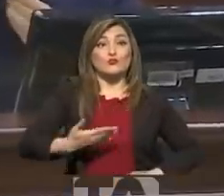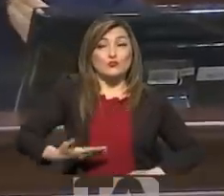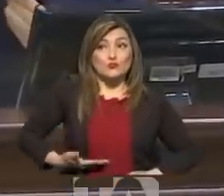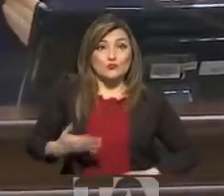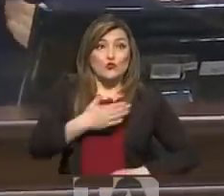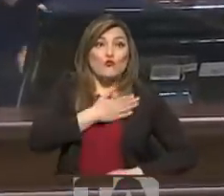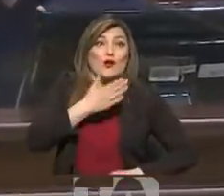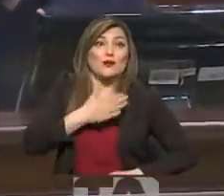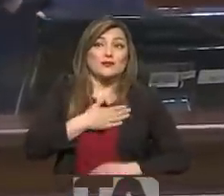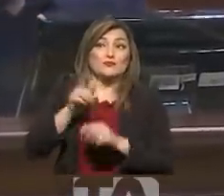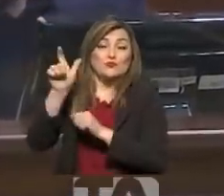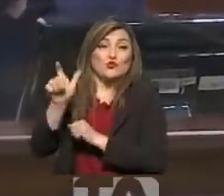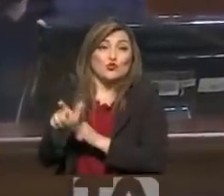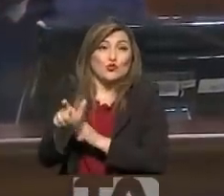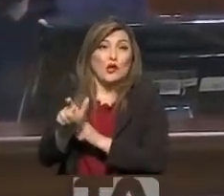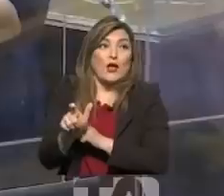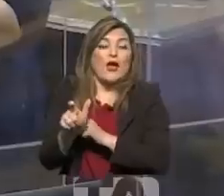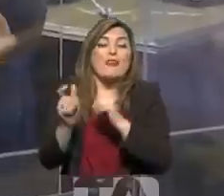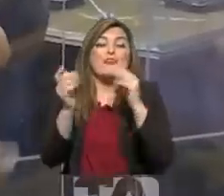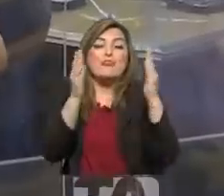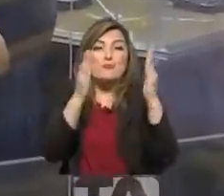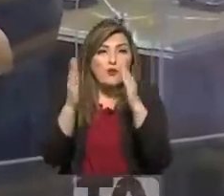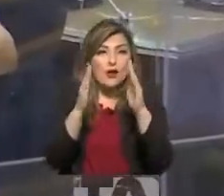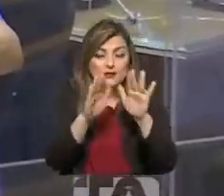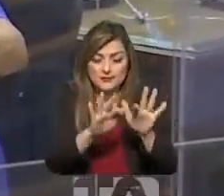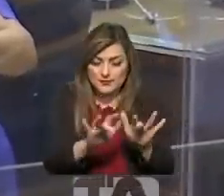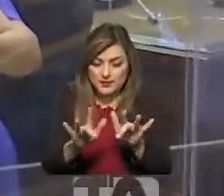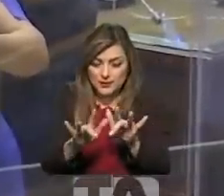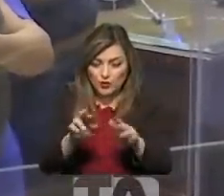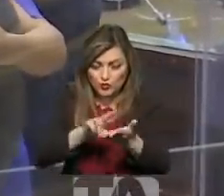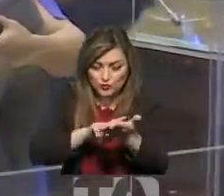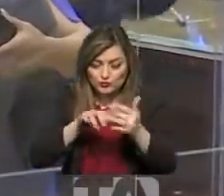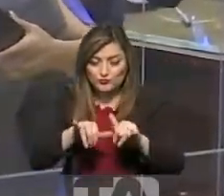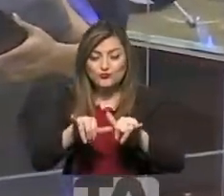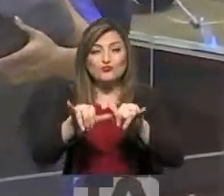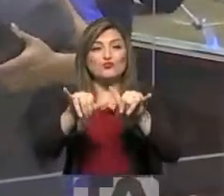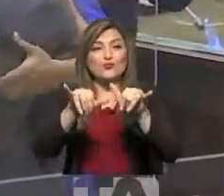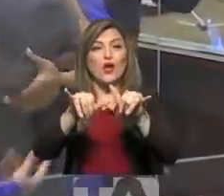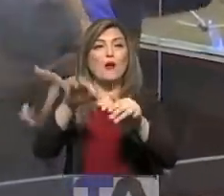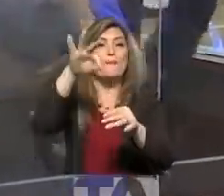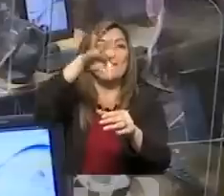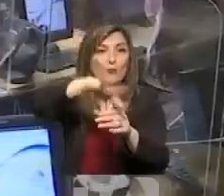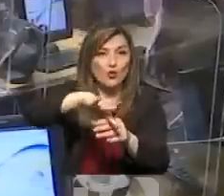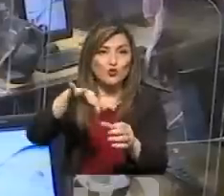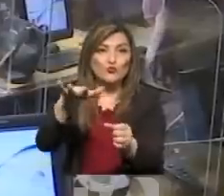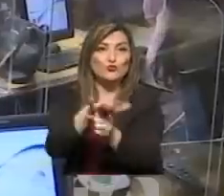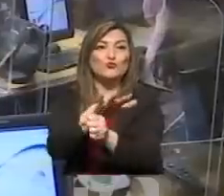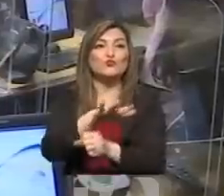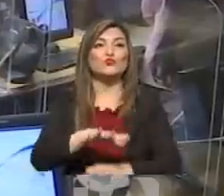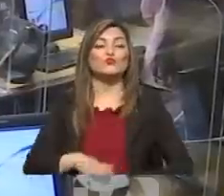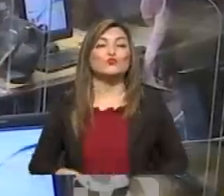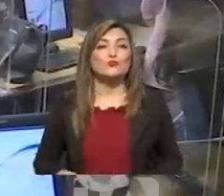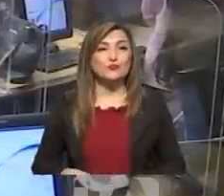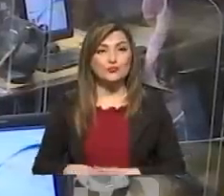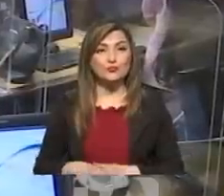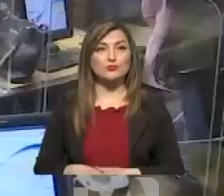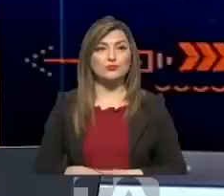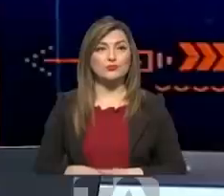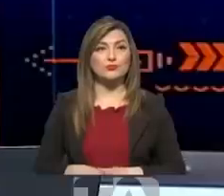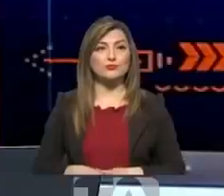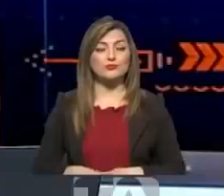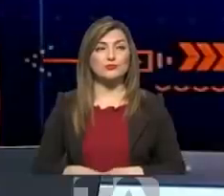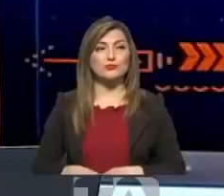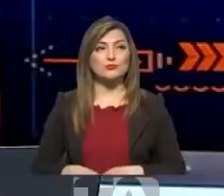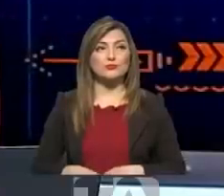tanto, se nombró un secretario temporal para llevar adelante las sesiones hasta que hayan los votos. En Quito, Andrea Samaniego, 24 horas.